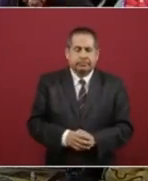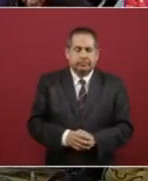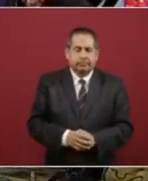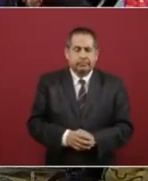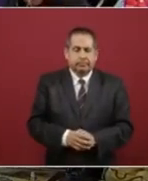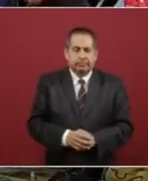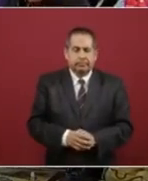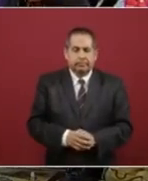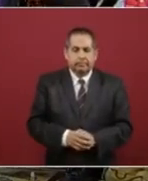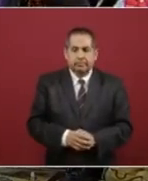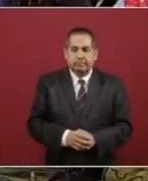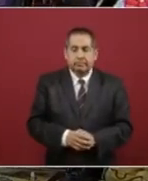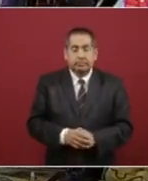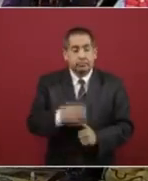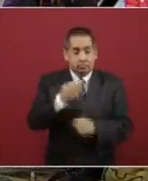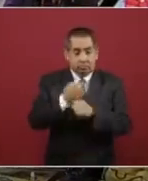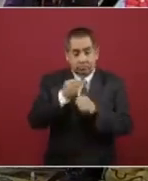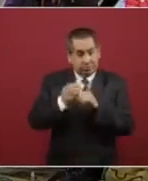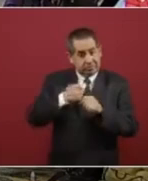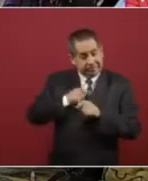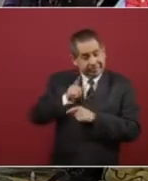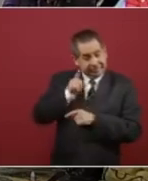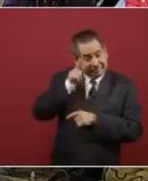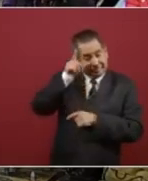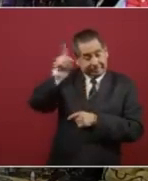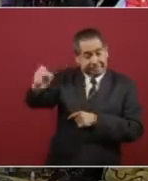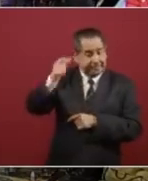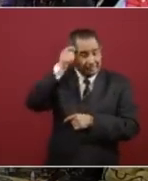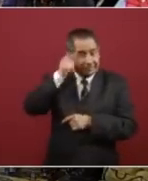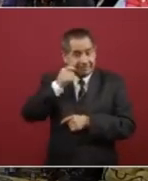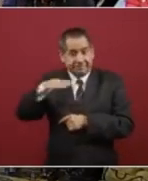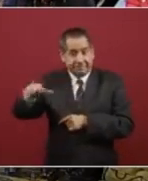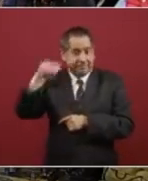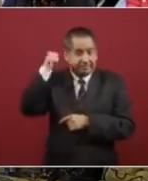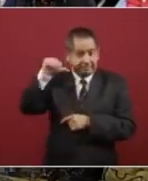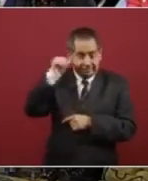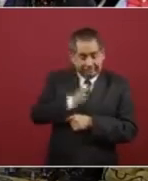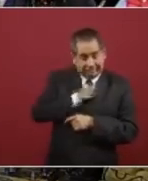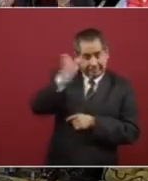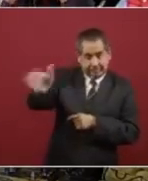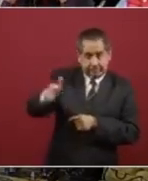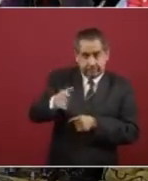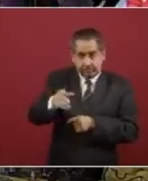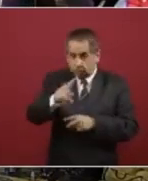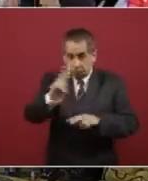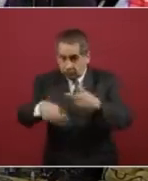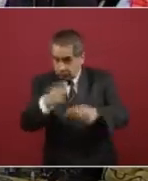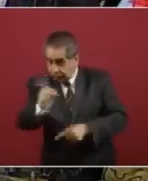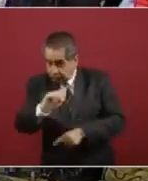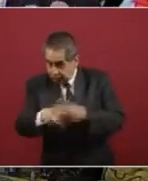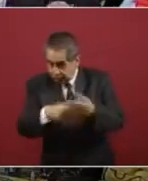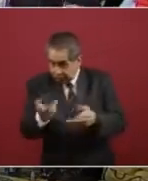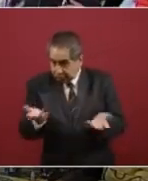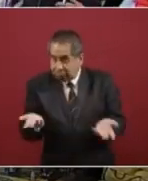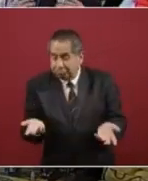Es que vamos hasta Guerrero, Acapulco, ¿o no van a ir?